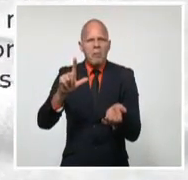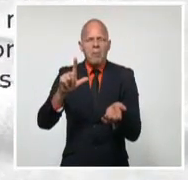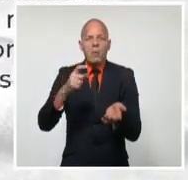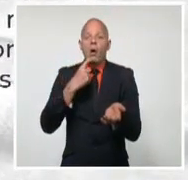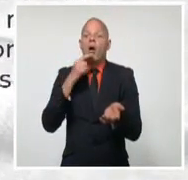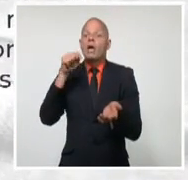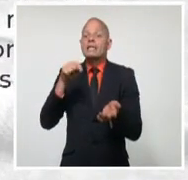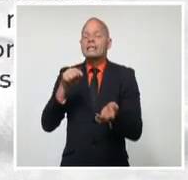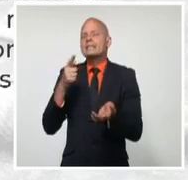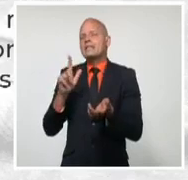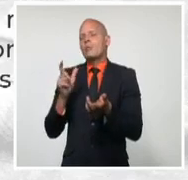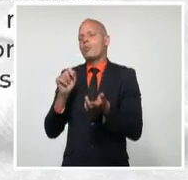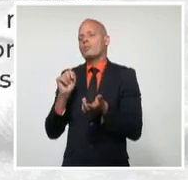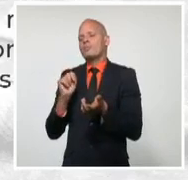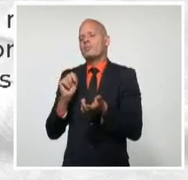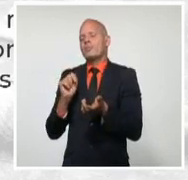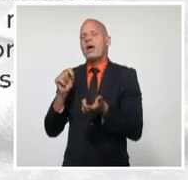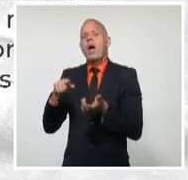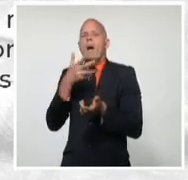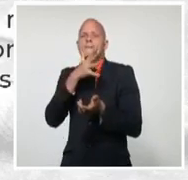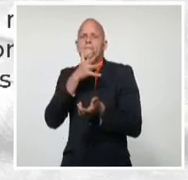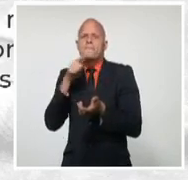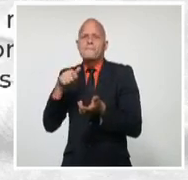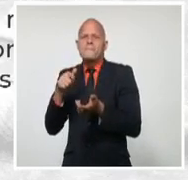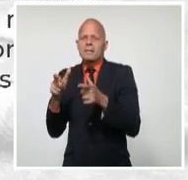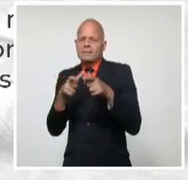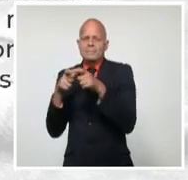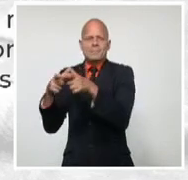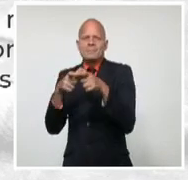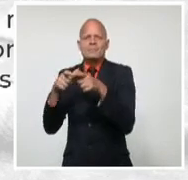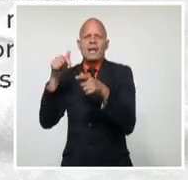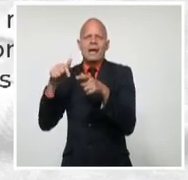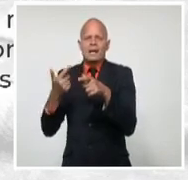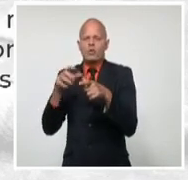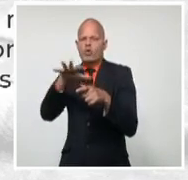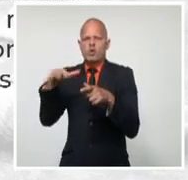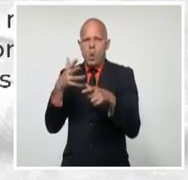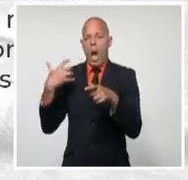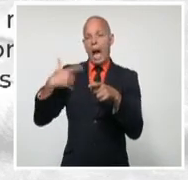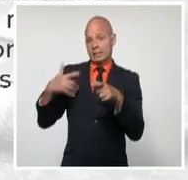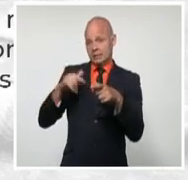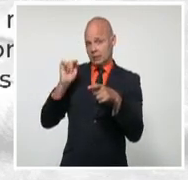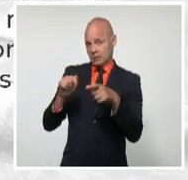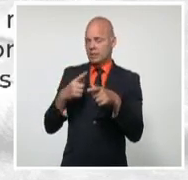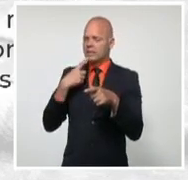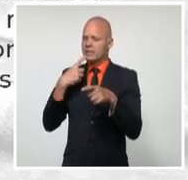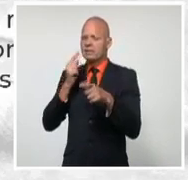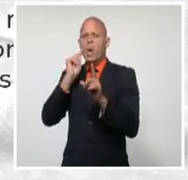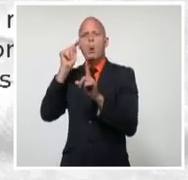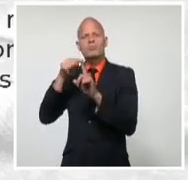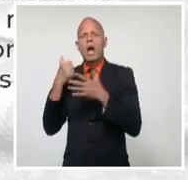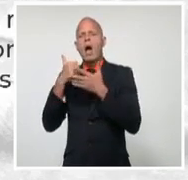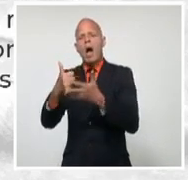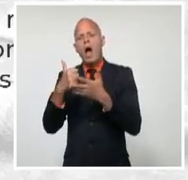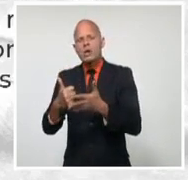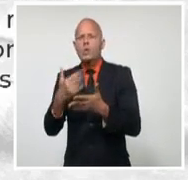América Latina, así se llama. Es una fundación que tiene sede en Argentina y ellos declaran que entre sus fines está la promoción de la democracia